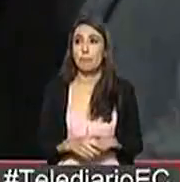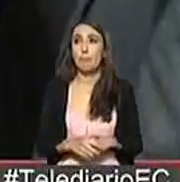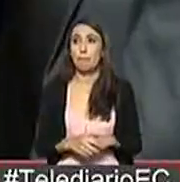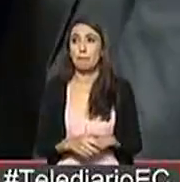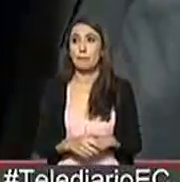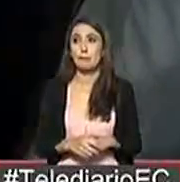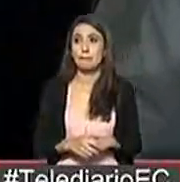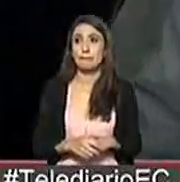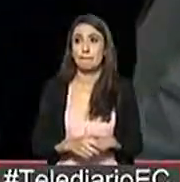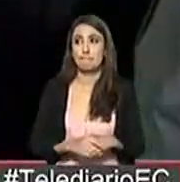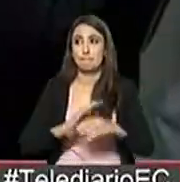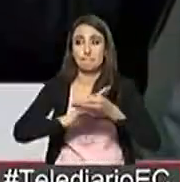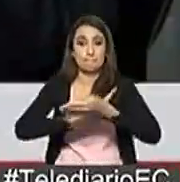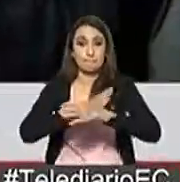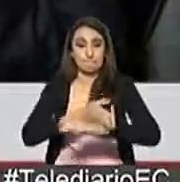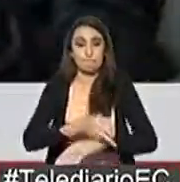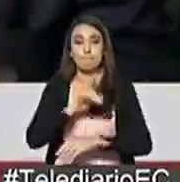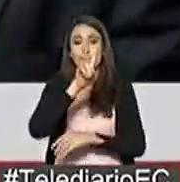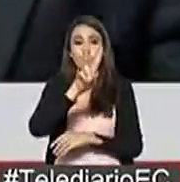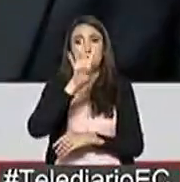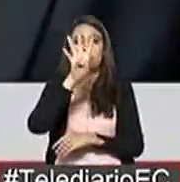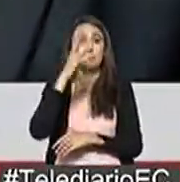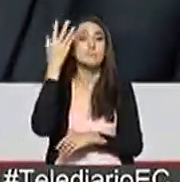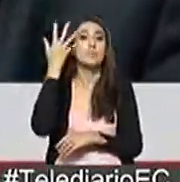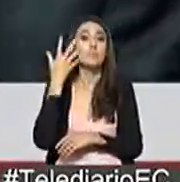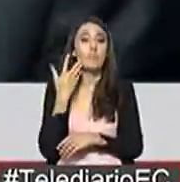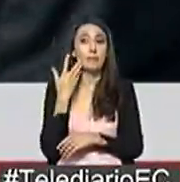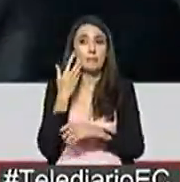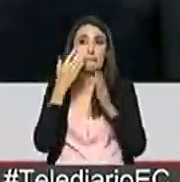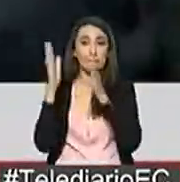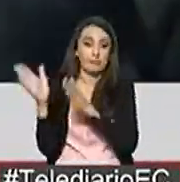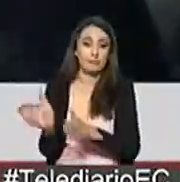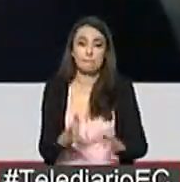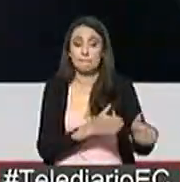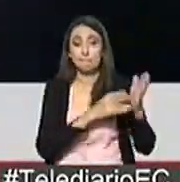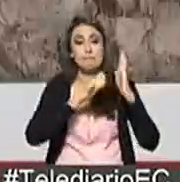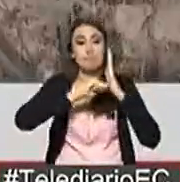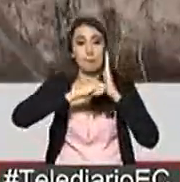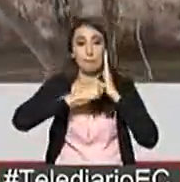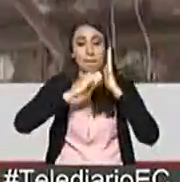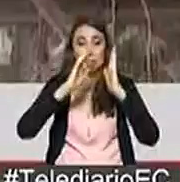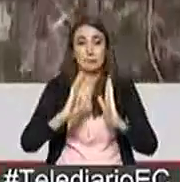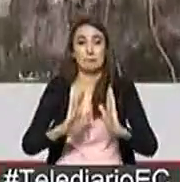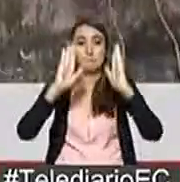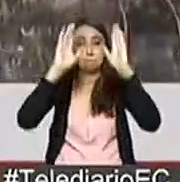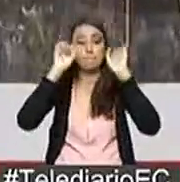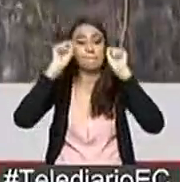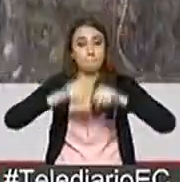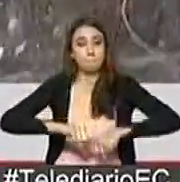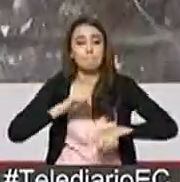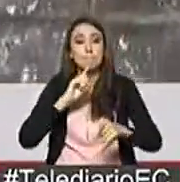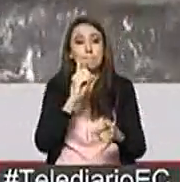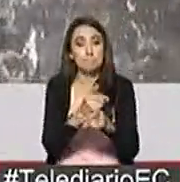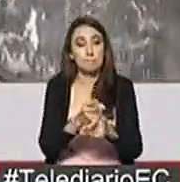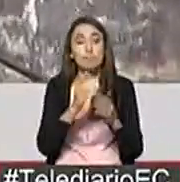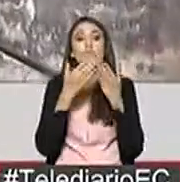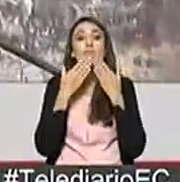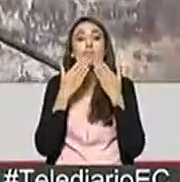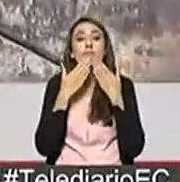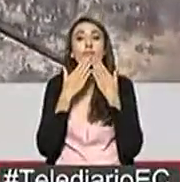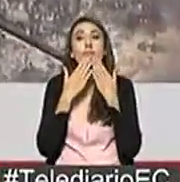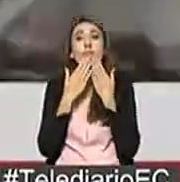Después de 24 días, la prensa accedió a las instalaciones de la Contraloría General del Estado para constatar los daños ocasionados en